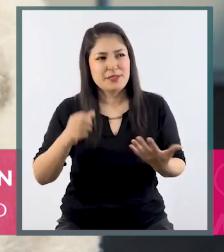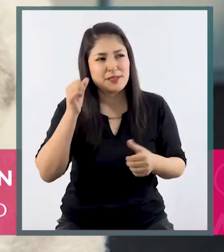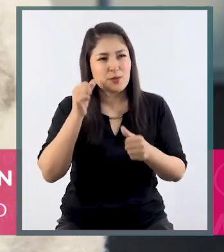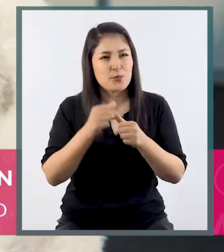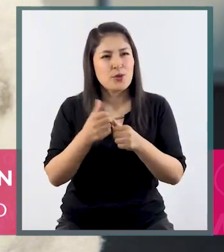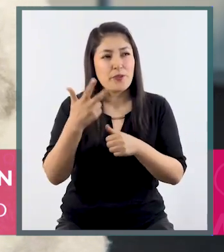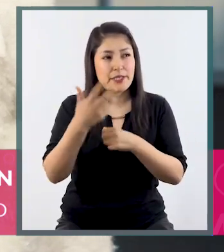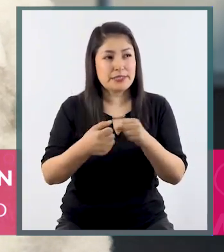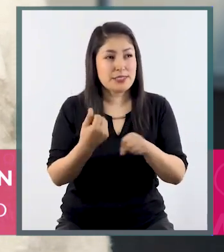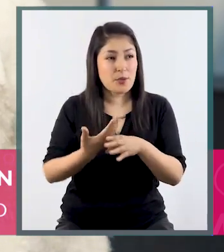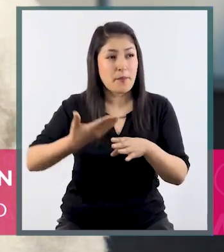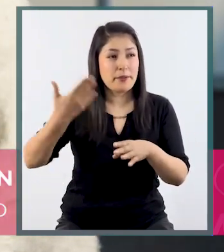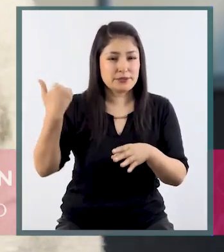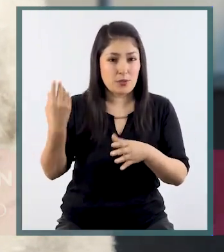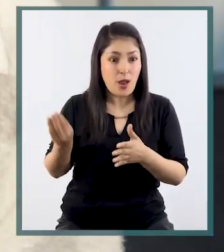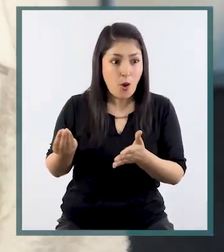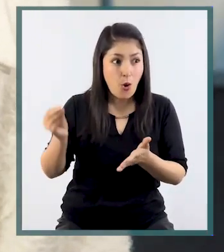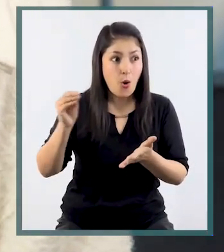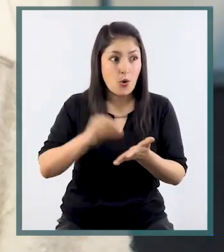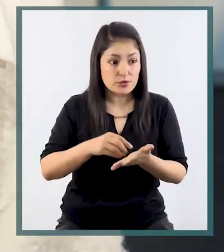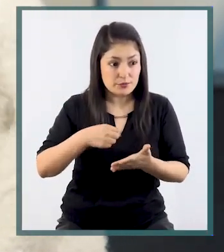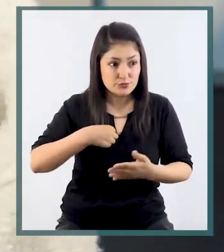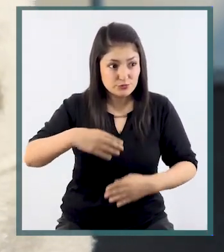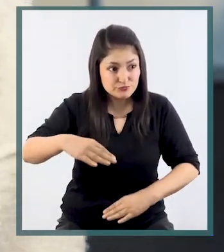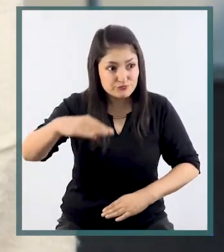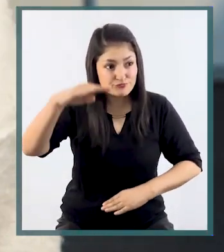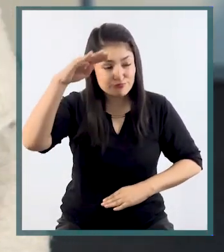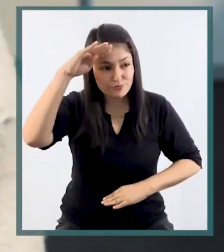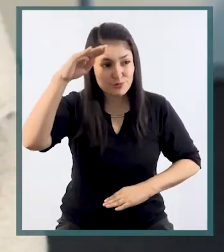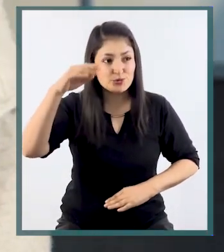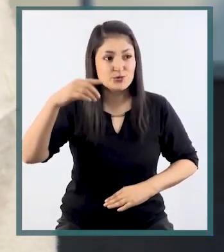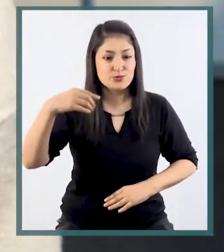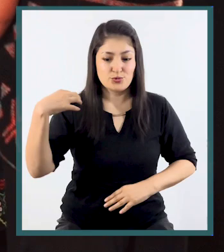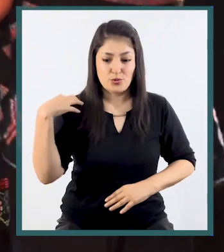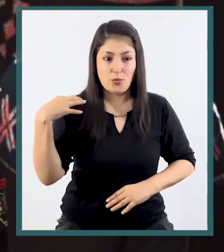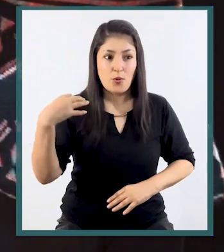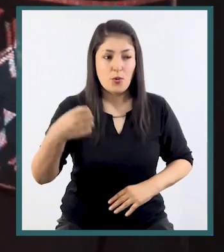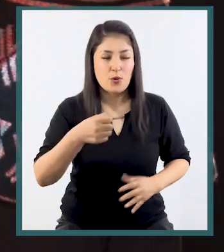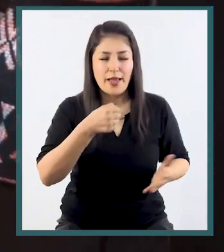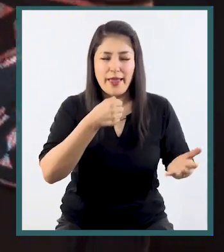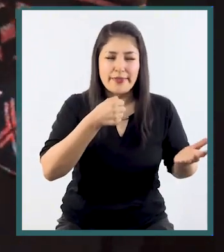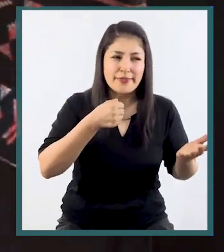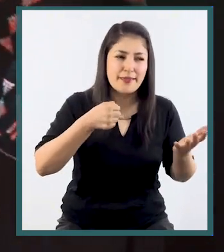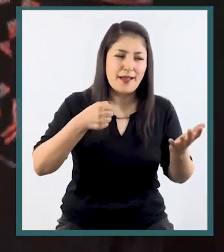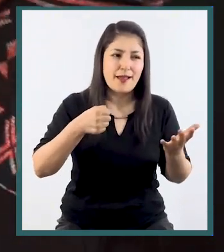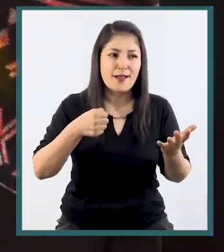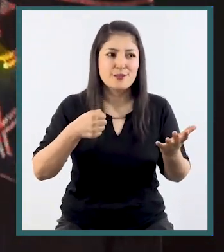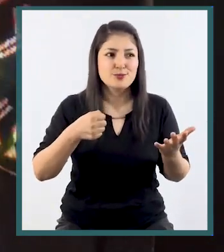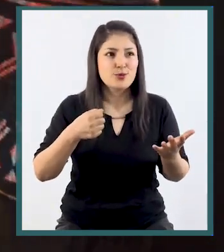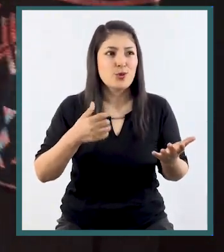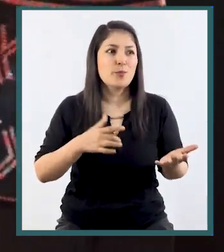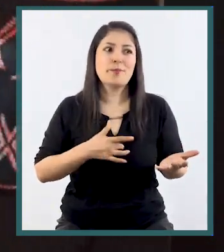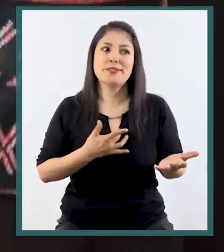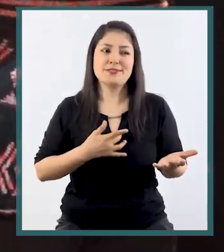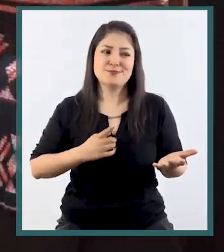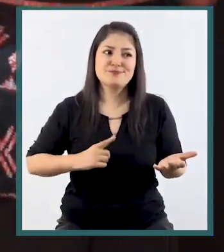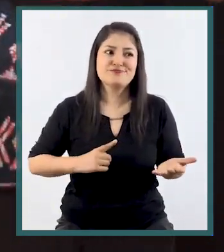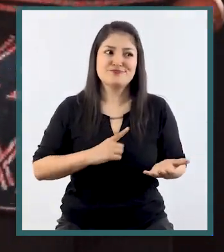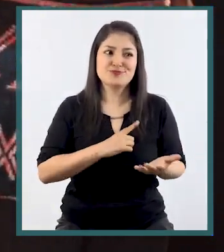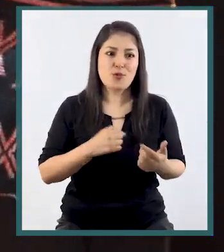hace 3 años, es un privilegio nuevamente poder representar al Coro Nacional de Niños. Me siento muy